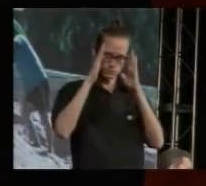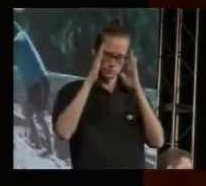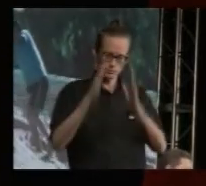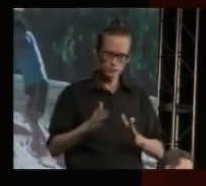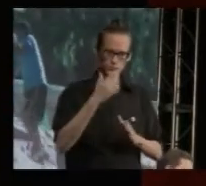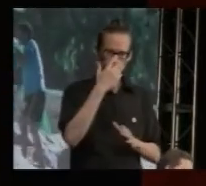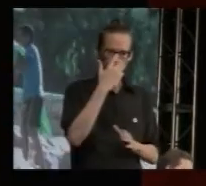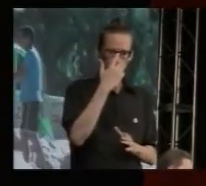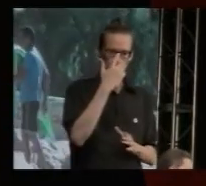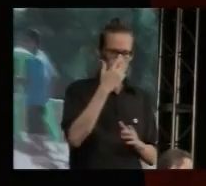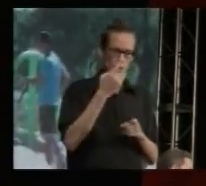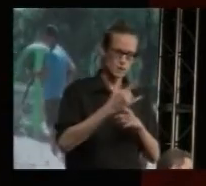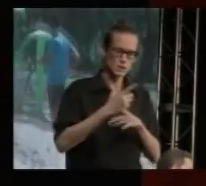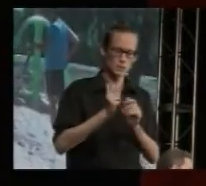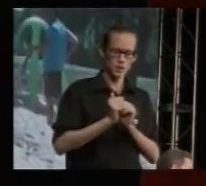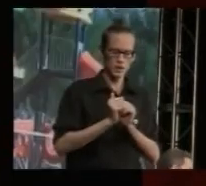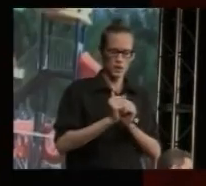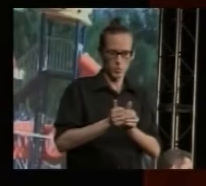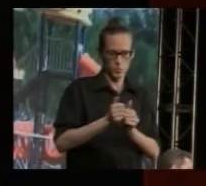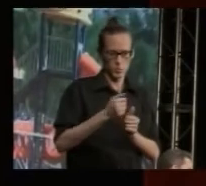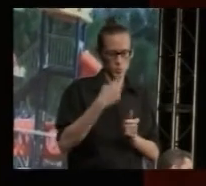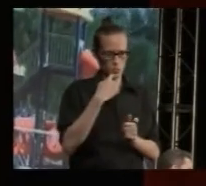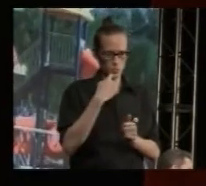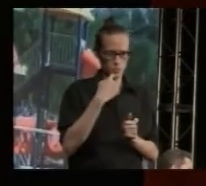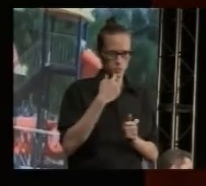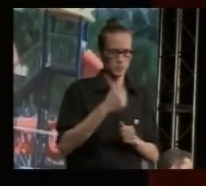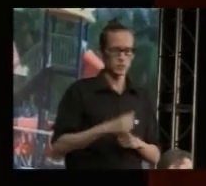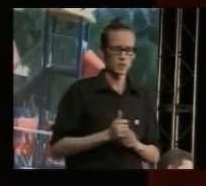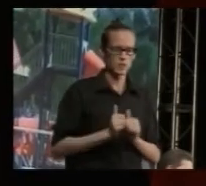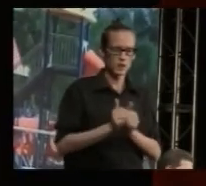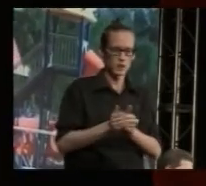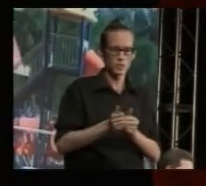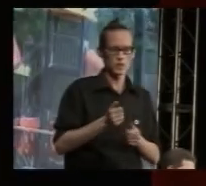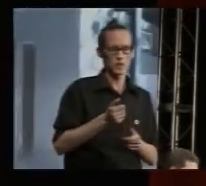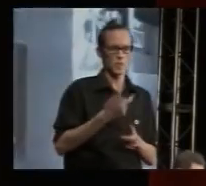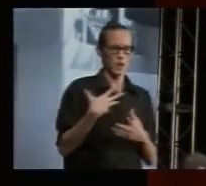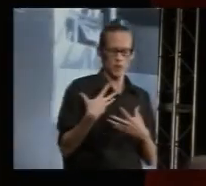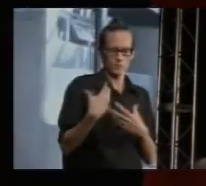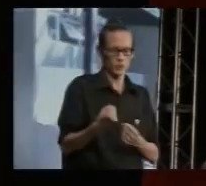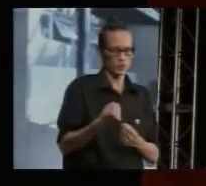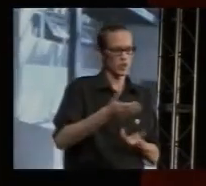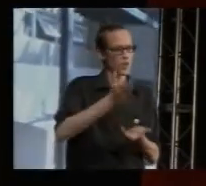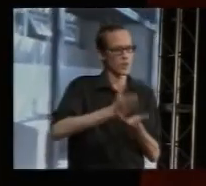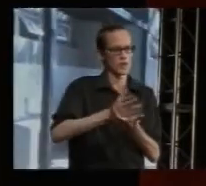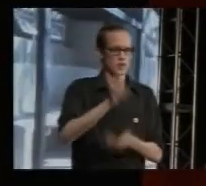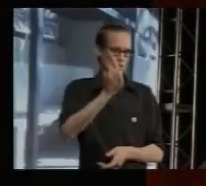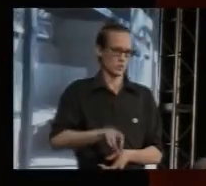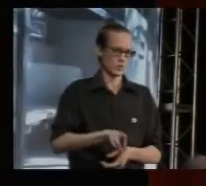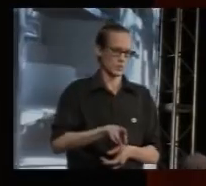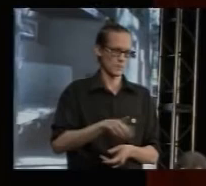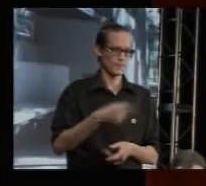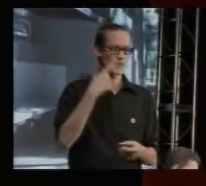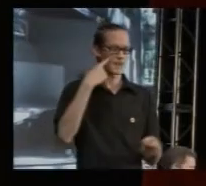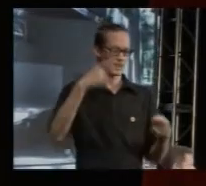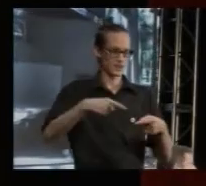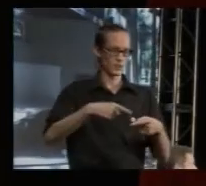en el permanente acompañamiento del Estado municipal para defender los derechos de la mujer. La inauguración del Instituto Municipal de la Mujer,